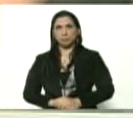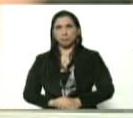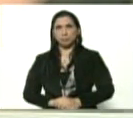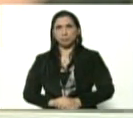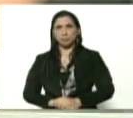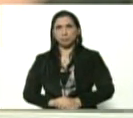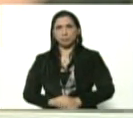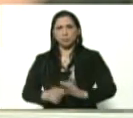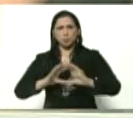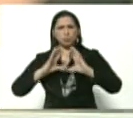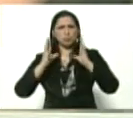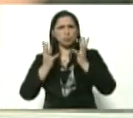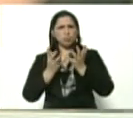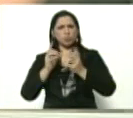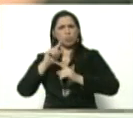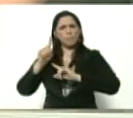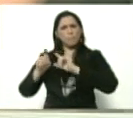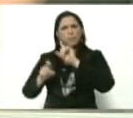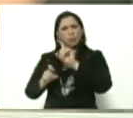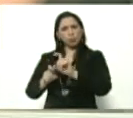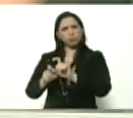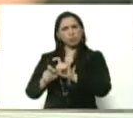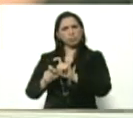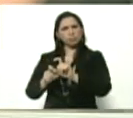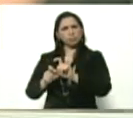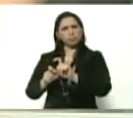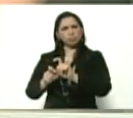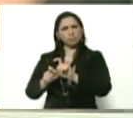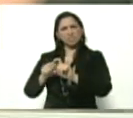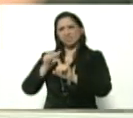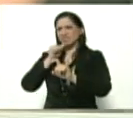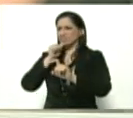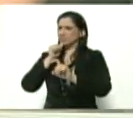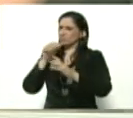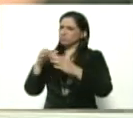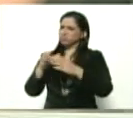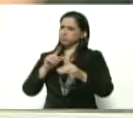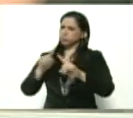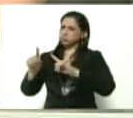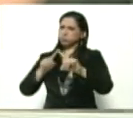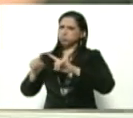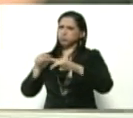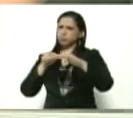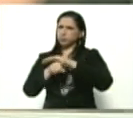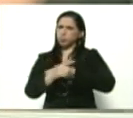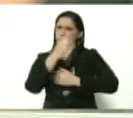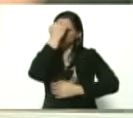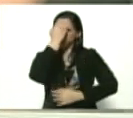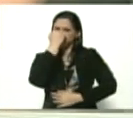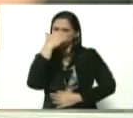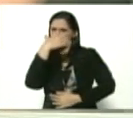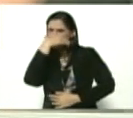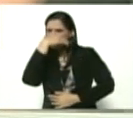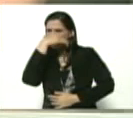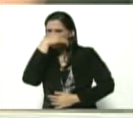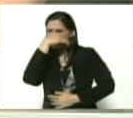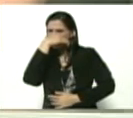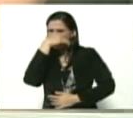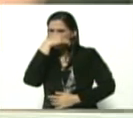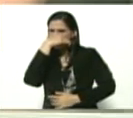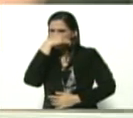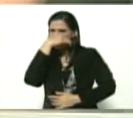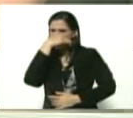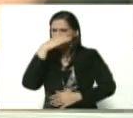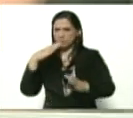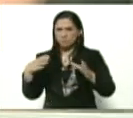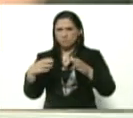El mundo se pregunta, ¿quién organizó esta incursión mercenaria y terrorista